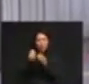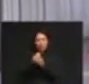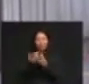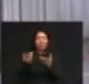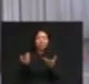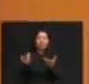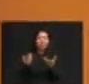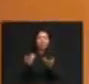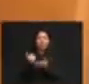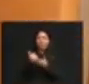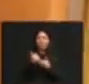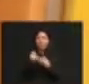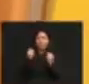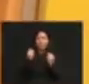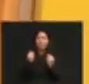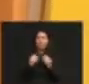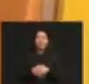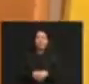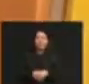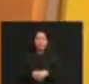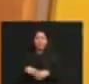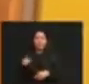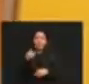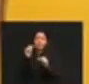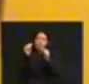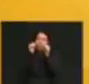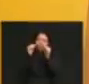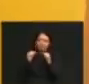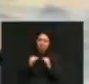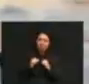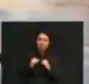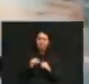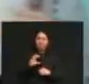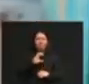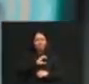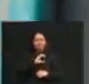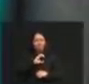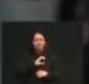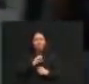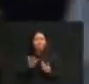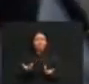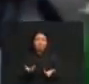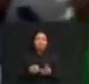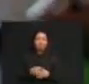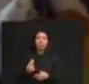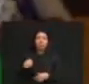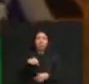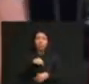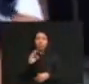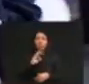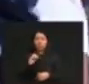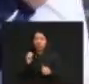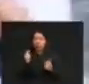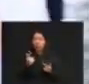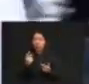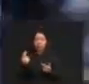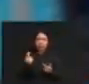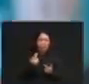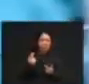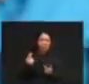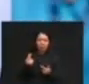de tenernos muy amorosamente. En la medida que queremos o necesitamos algún apoyo, siempre están para